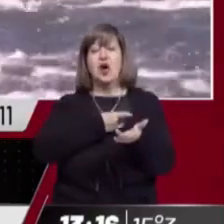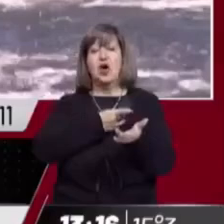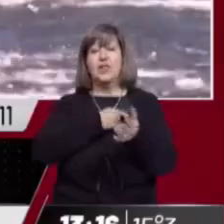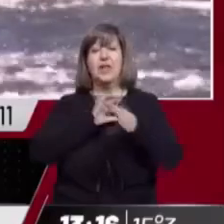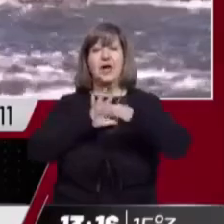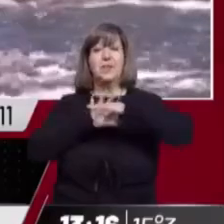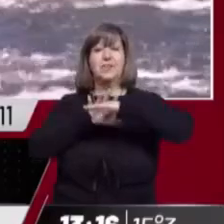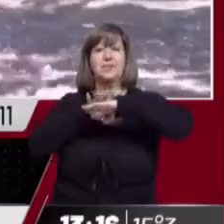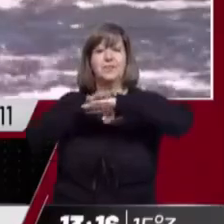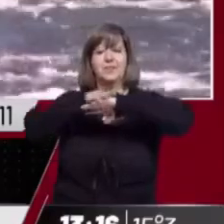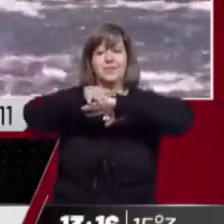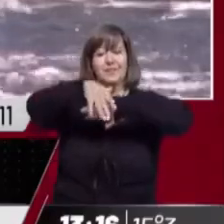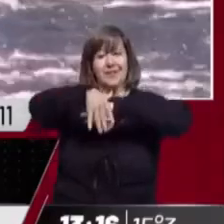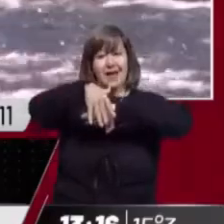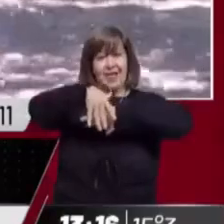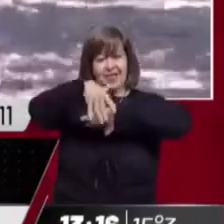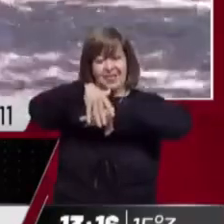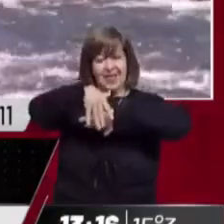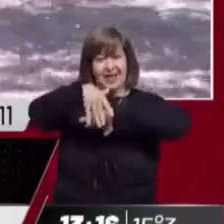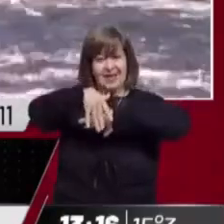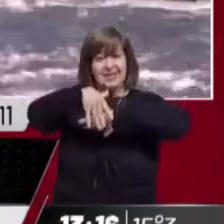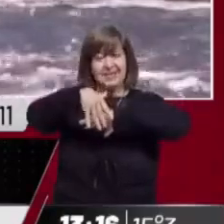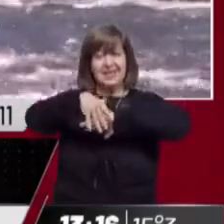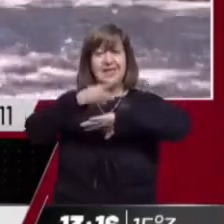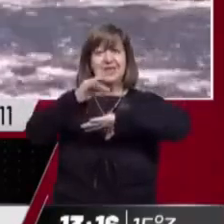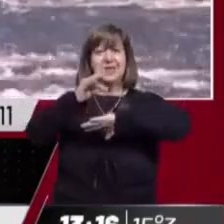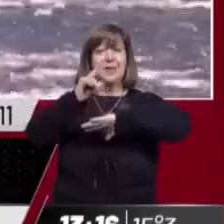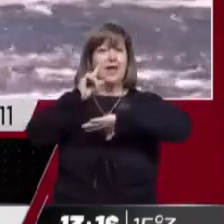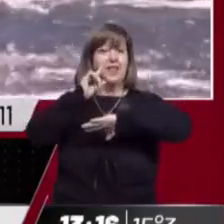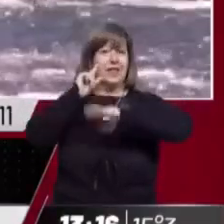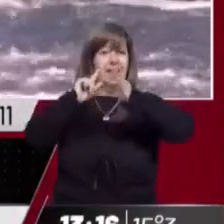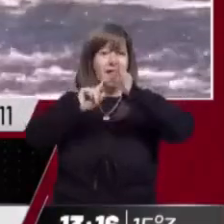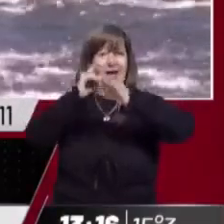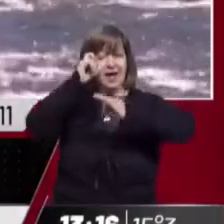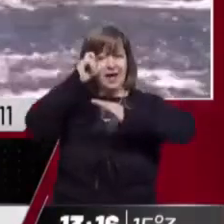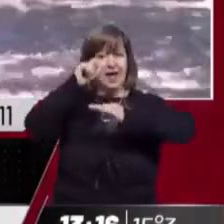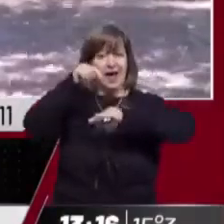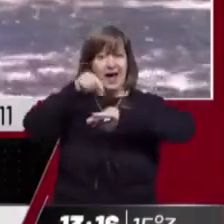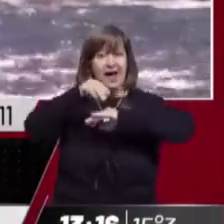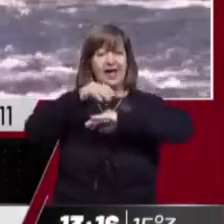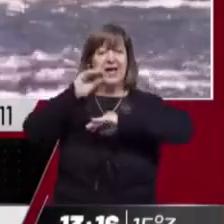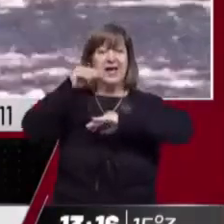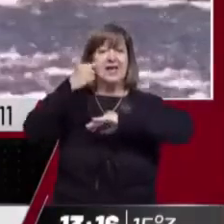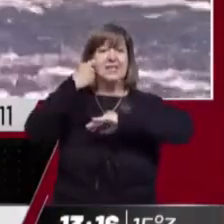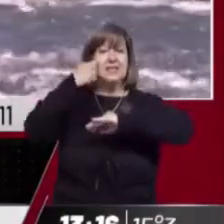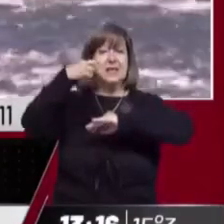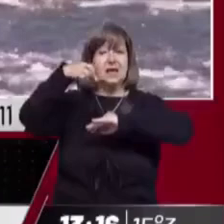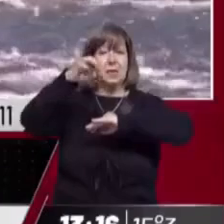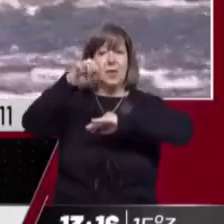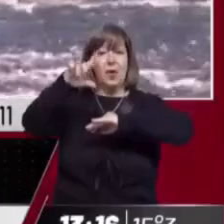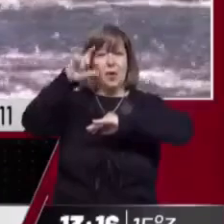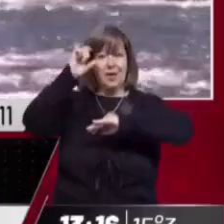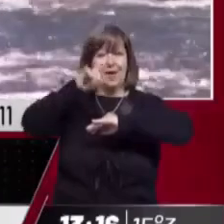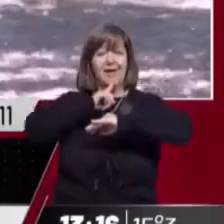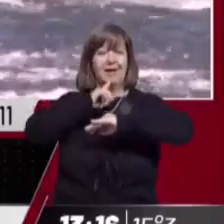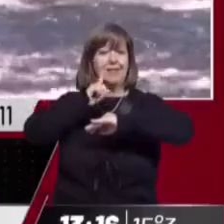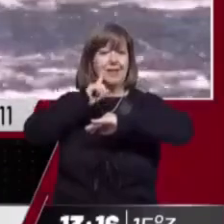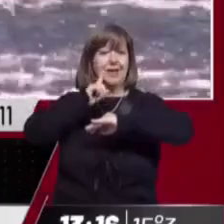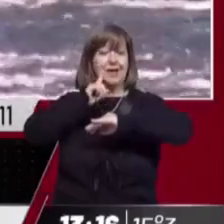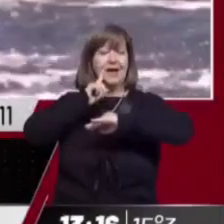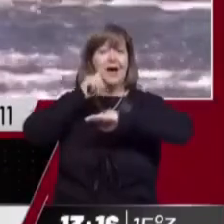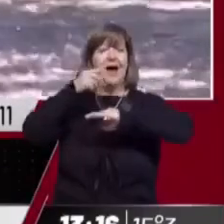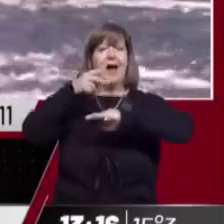chipoleti que es donde desemboca justamente el río Mendoza y ahí comenzarán a utilizar drones subacuáticos que van justamente por abajo del